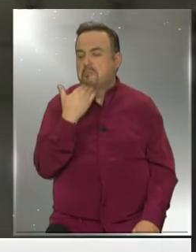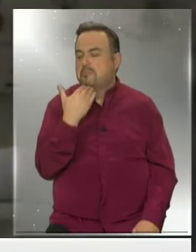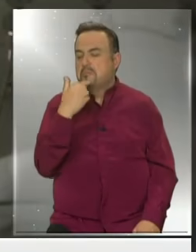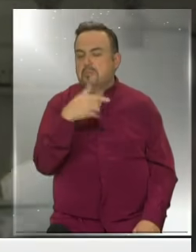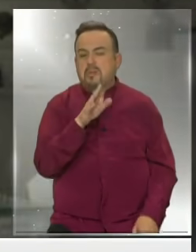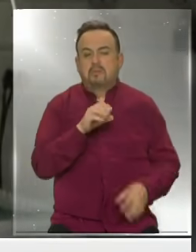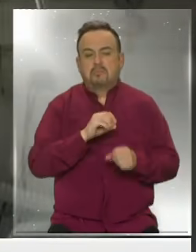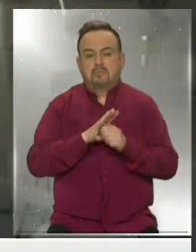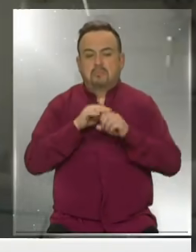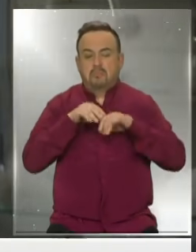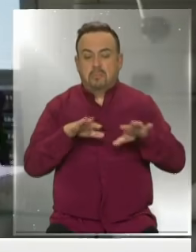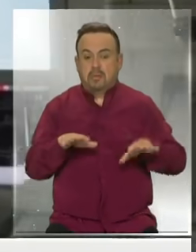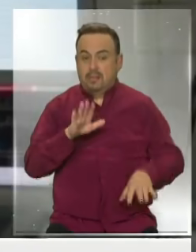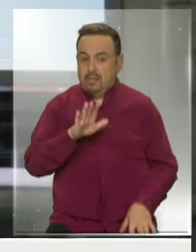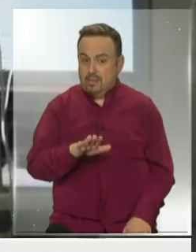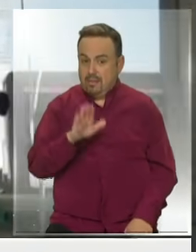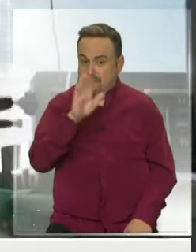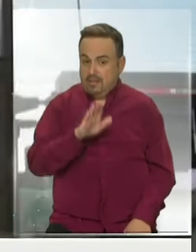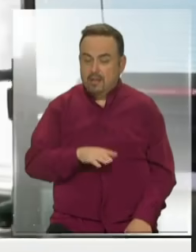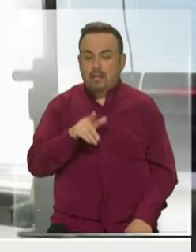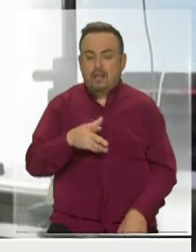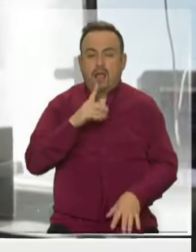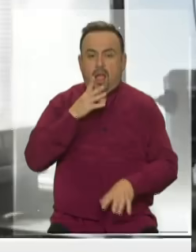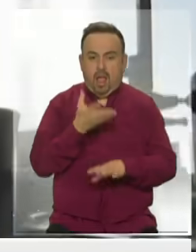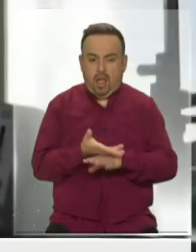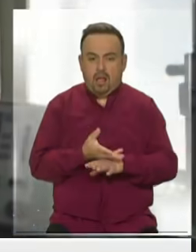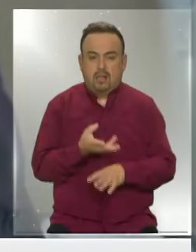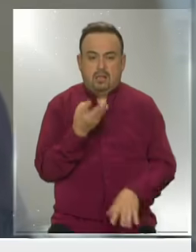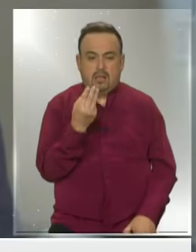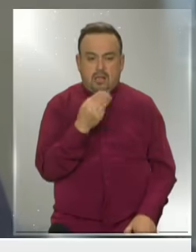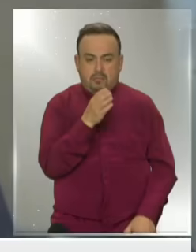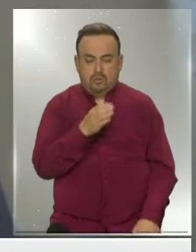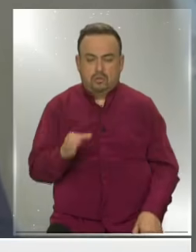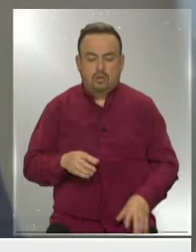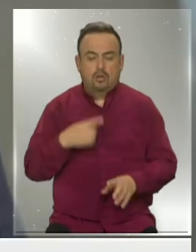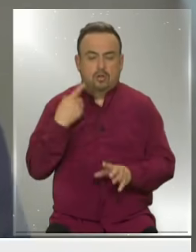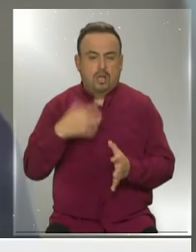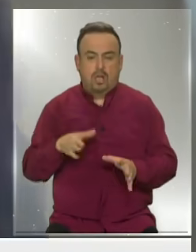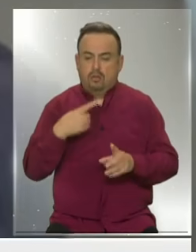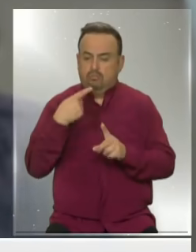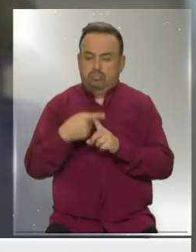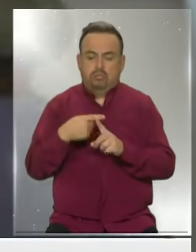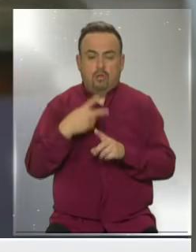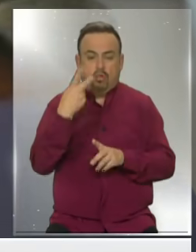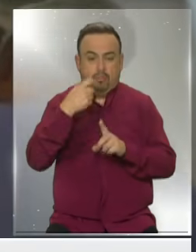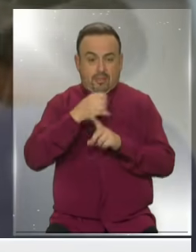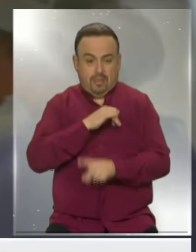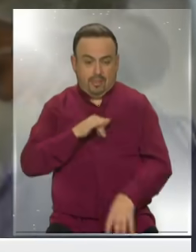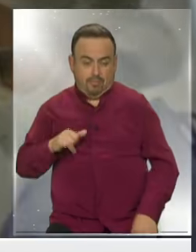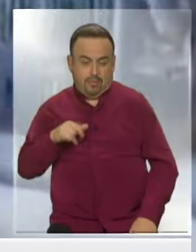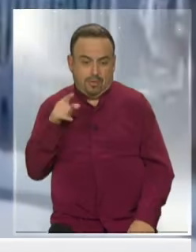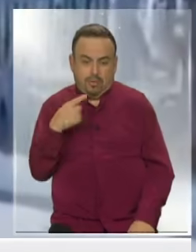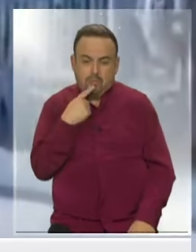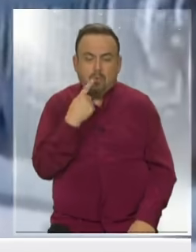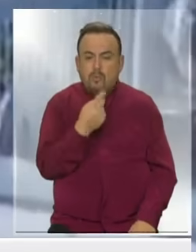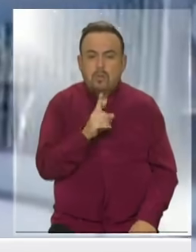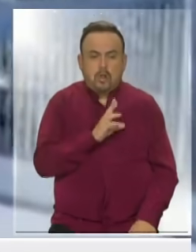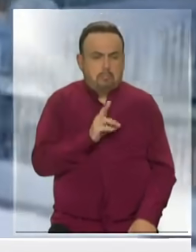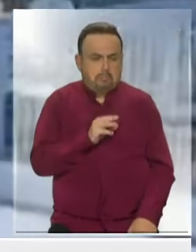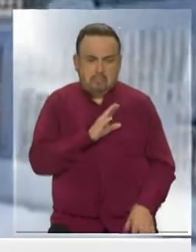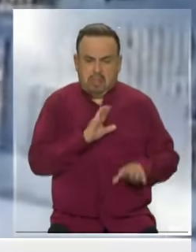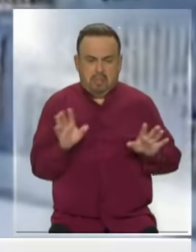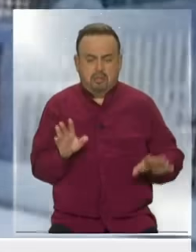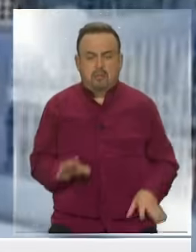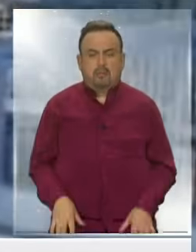pandemia. En ese entonces, Brasil contaba con 13 casos. Dos meses después, la cifra superó los